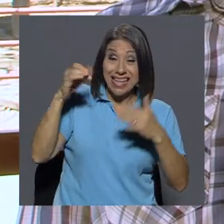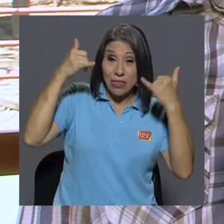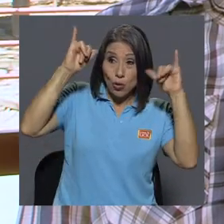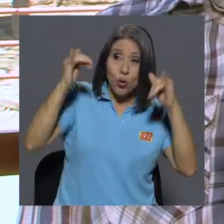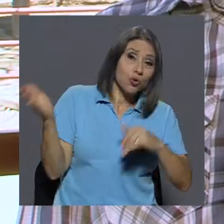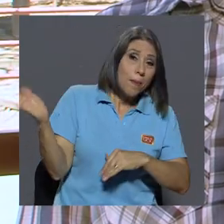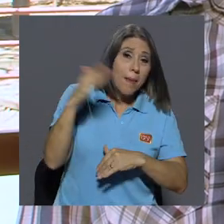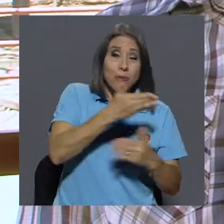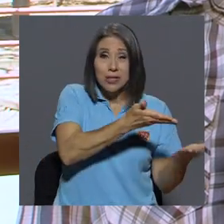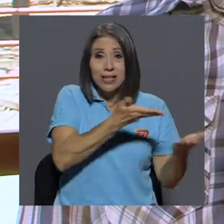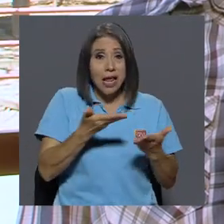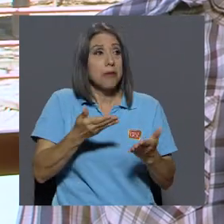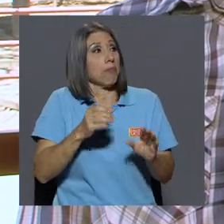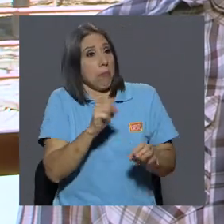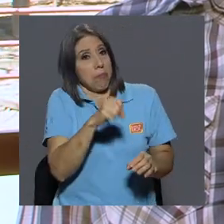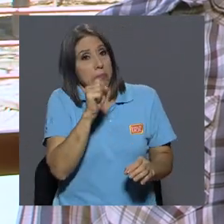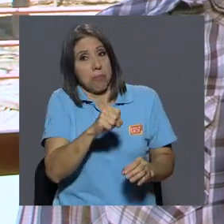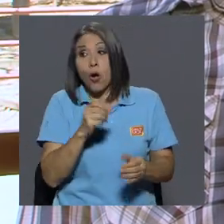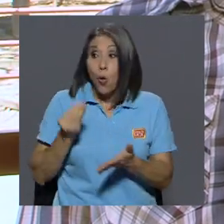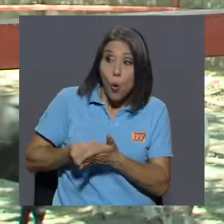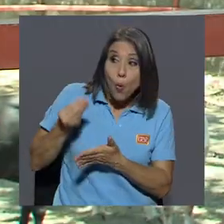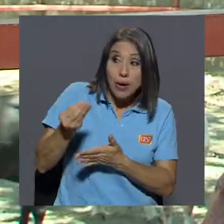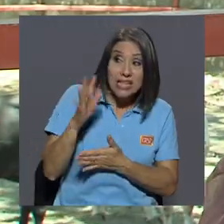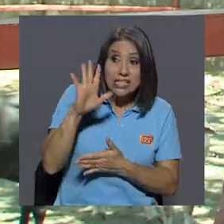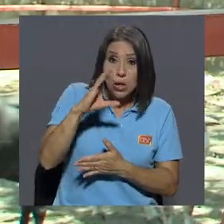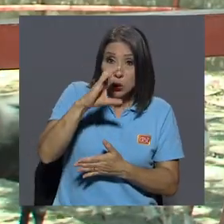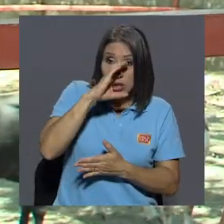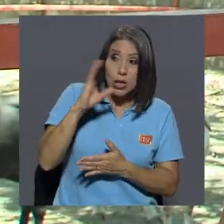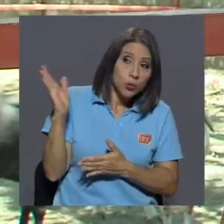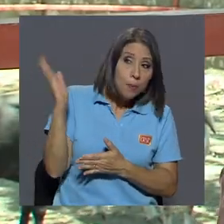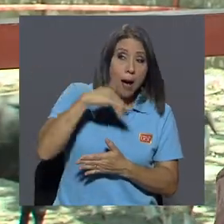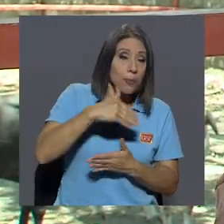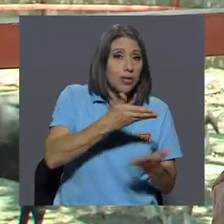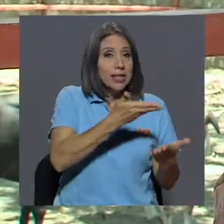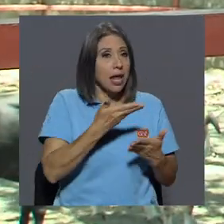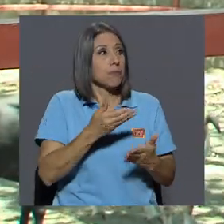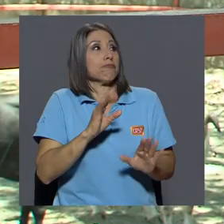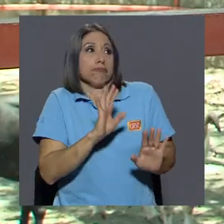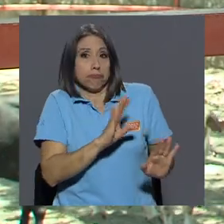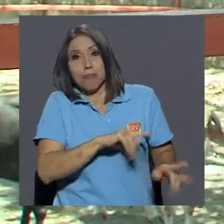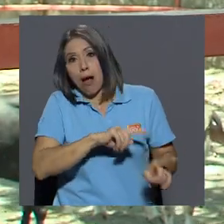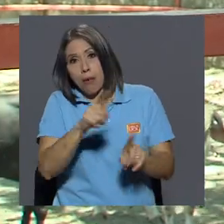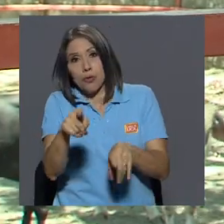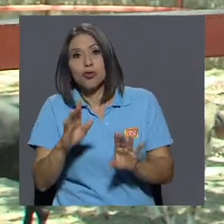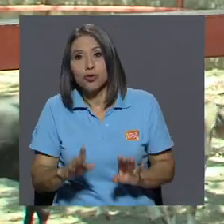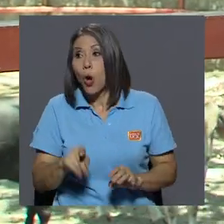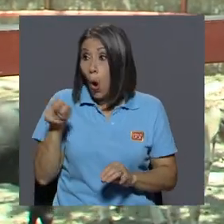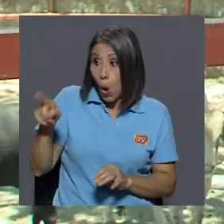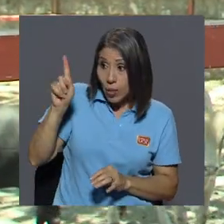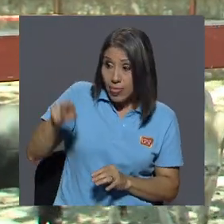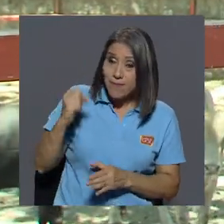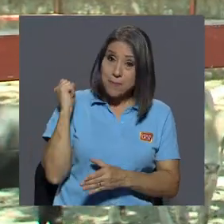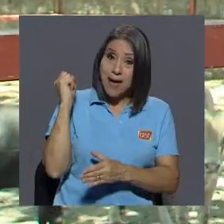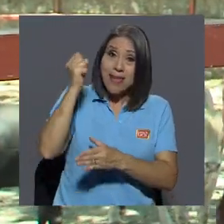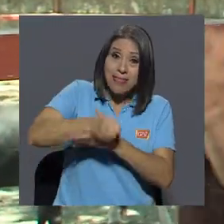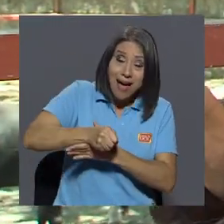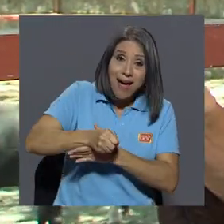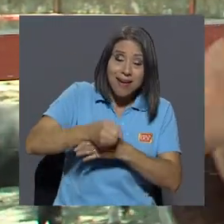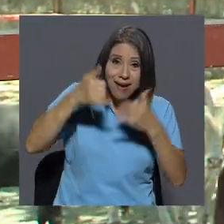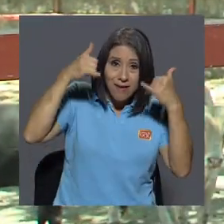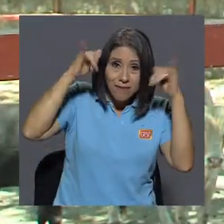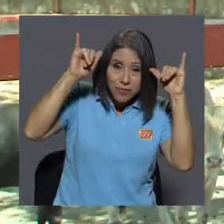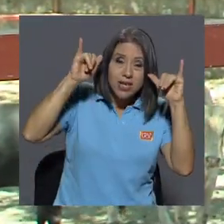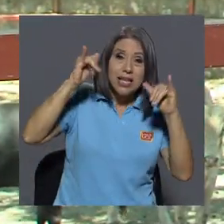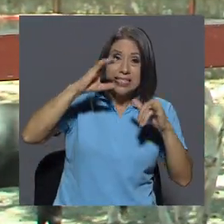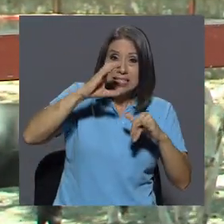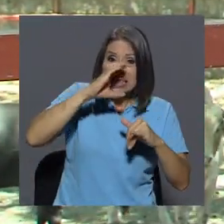traer. Compré 5 cerdos, hay que irlos a traer. Hoy tiene que matar la res y el cerdo de la carnicería. Yo